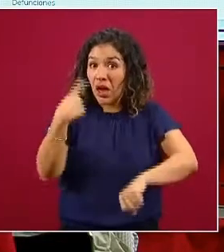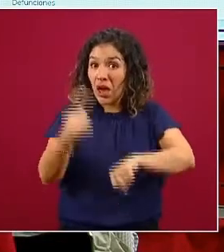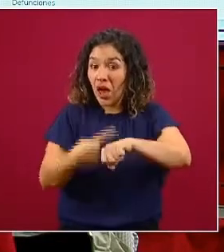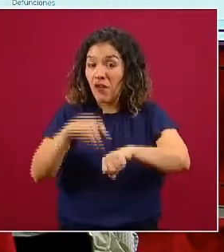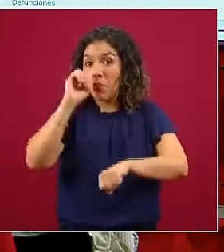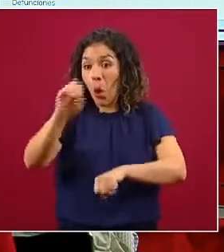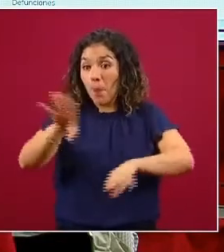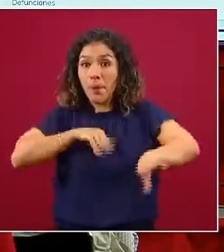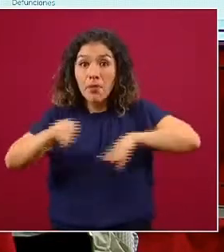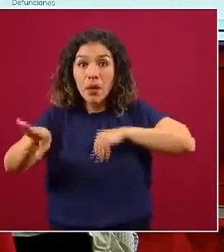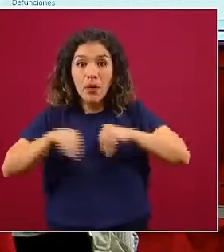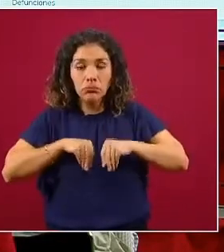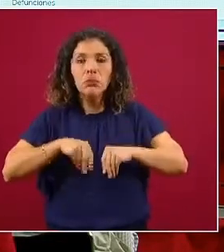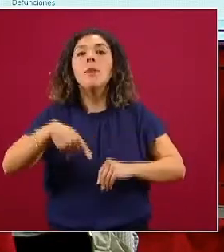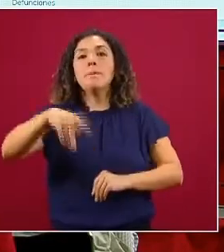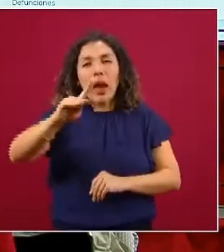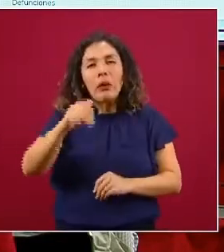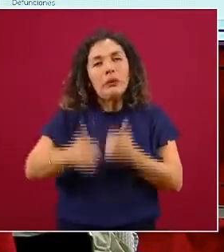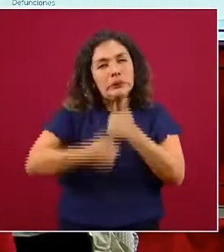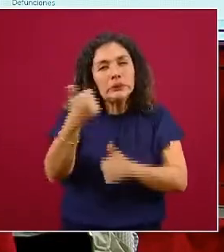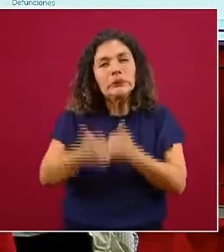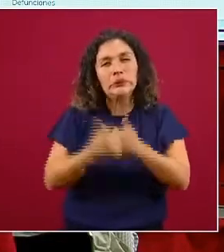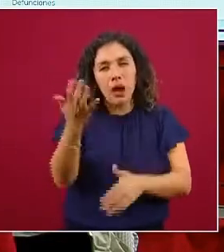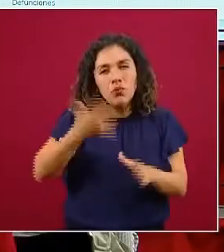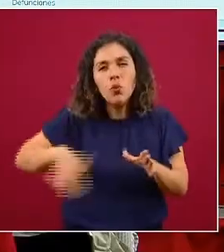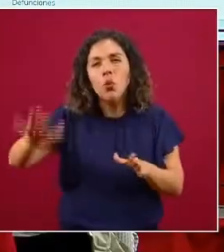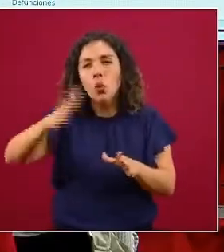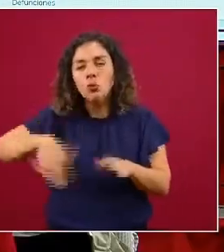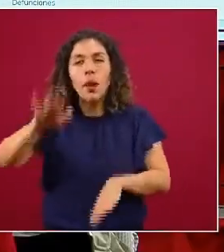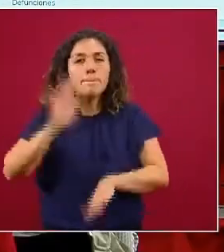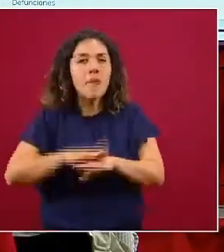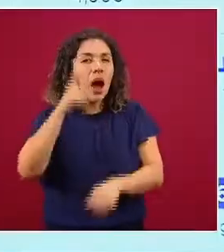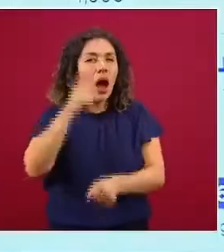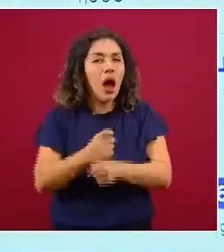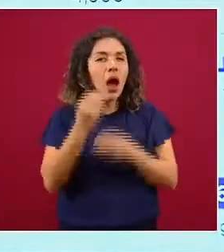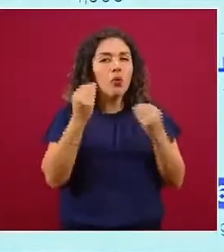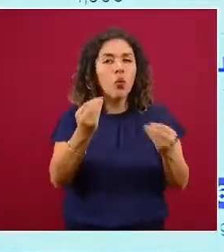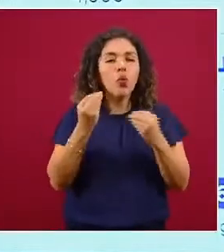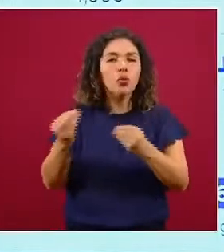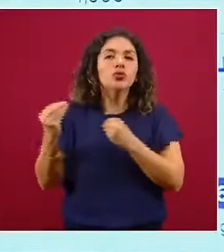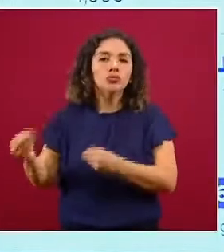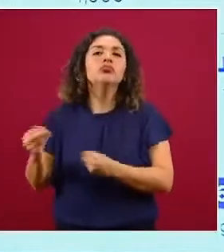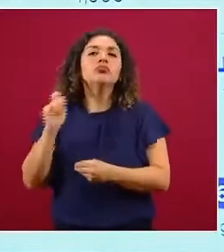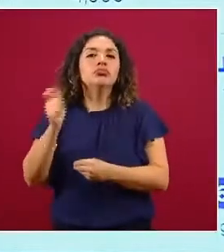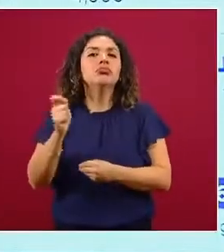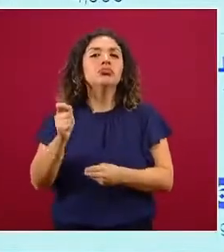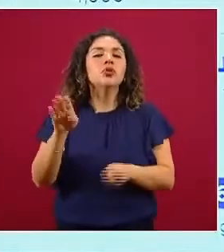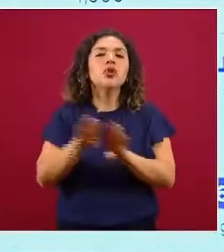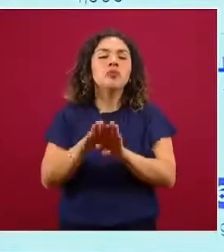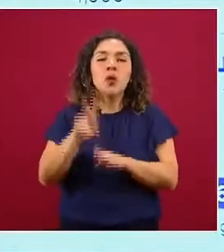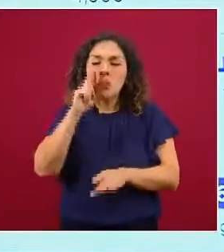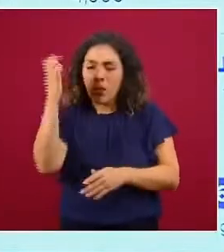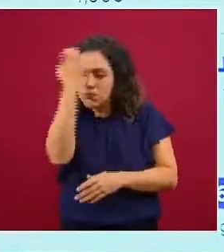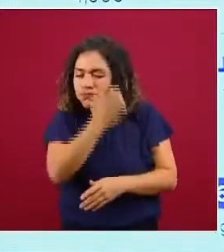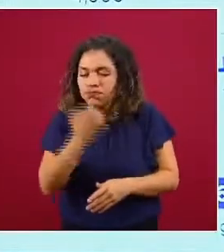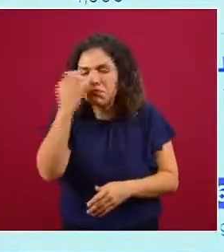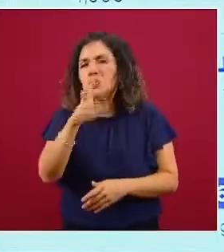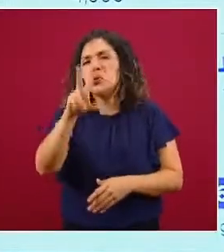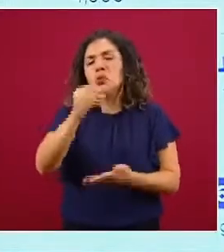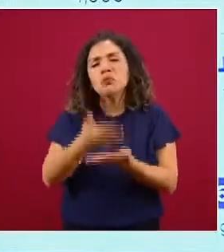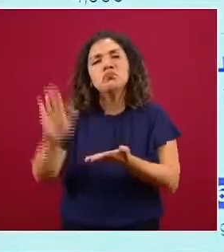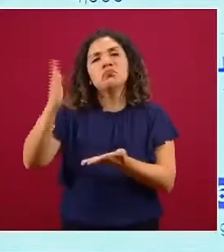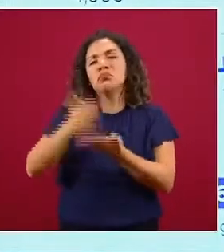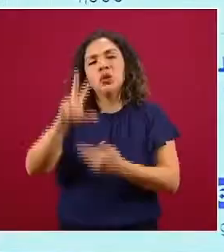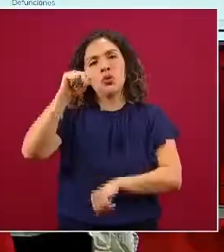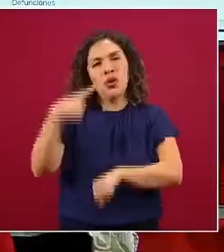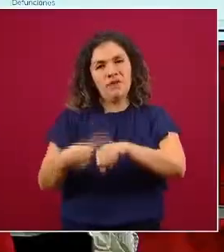transmisión, pero sí una búsqueda importante en donde muchos de ellos finalmente terminan igual y siendo descartados. Pero veamos la